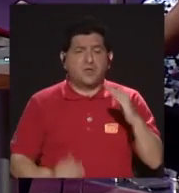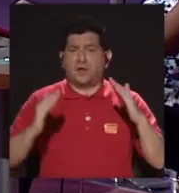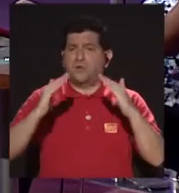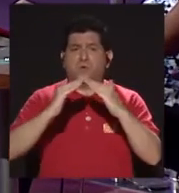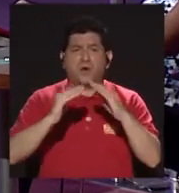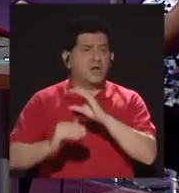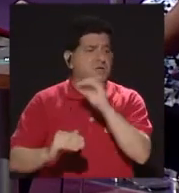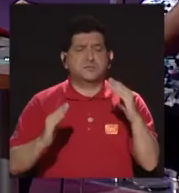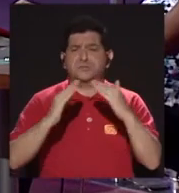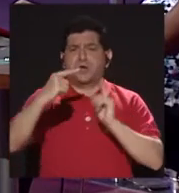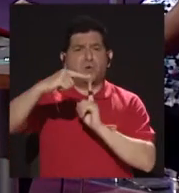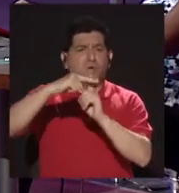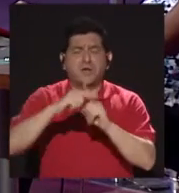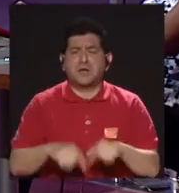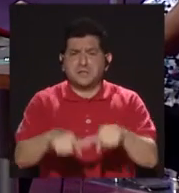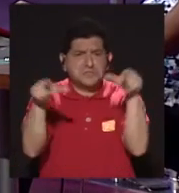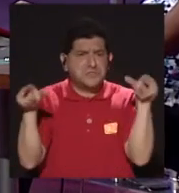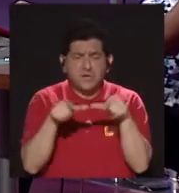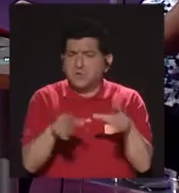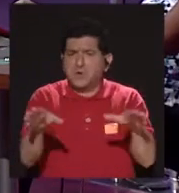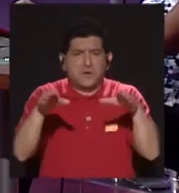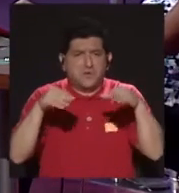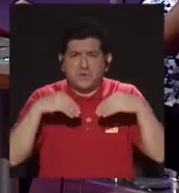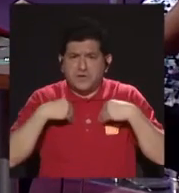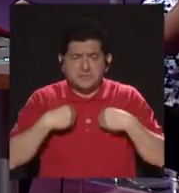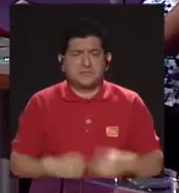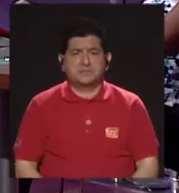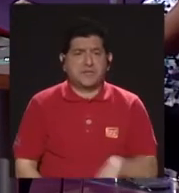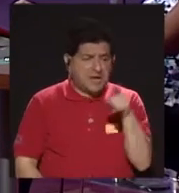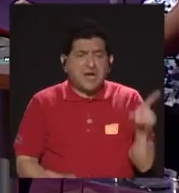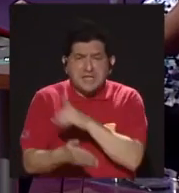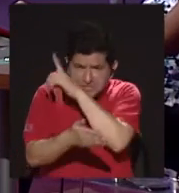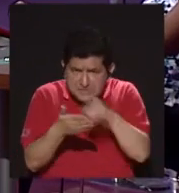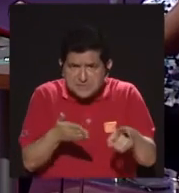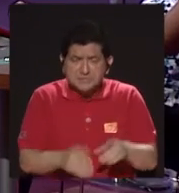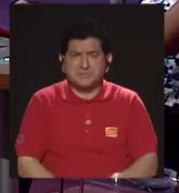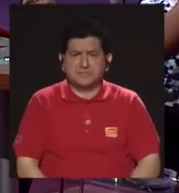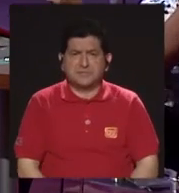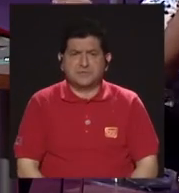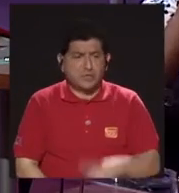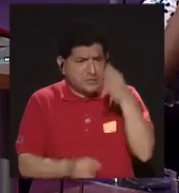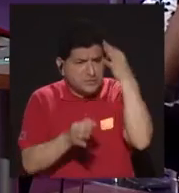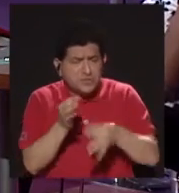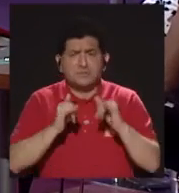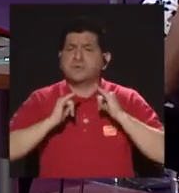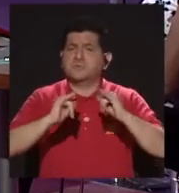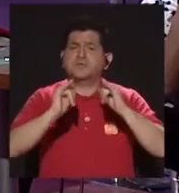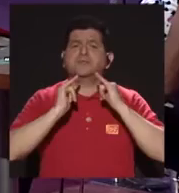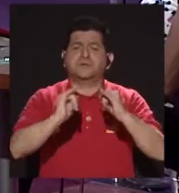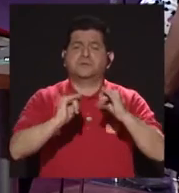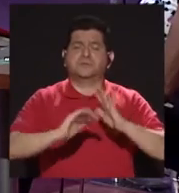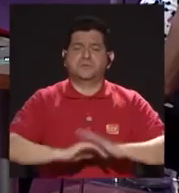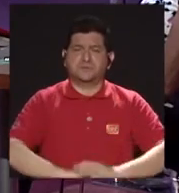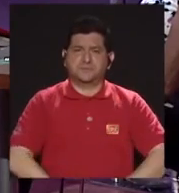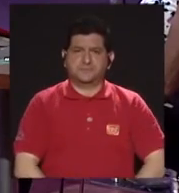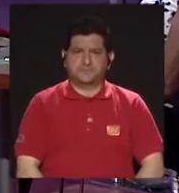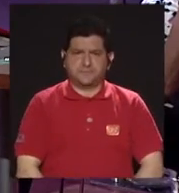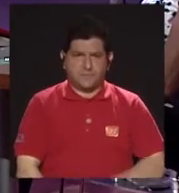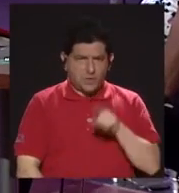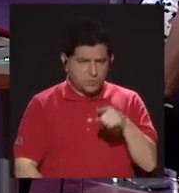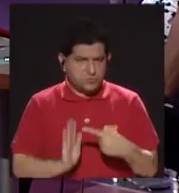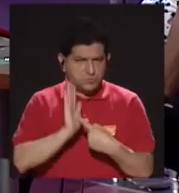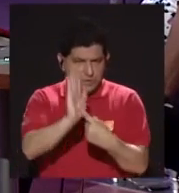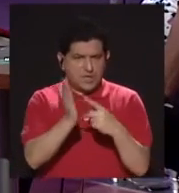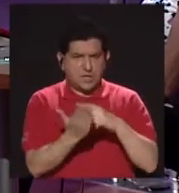ni en iglesia en muchos lugares en recibir reciben discriminación simplemente que seamos iguales ustedes han